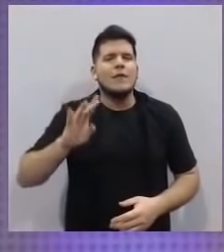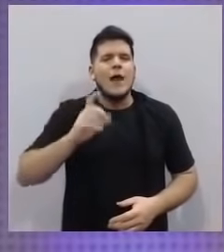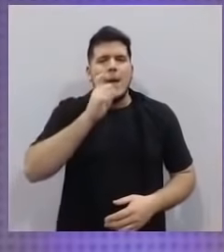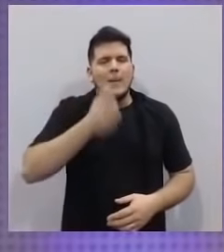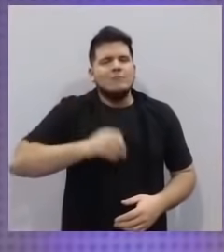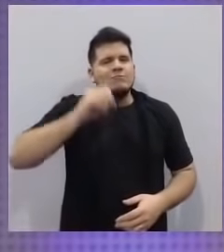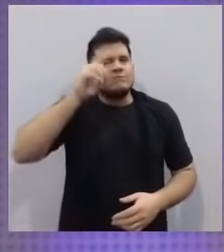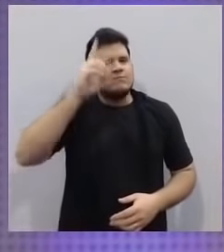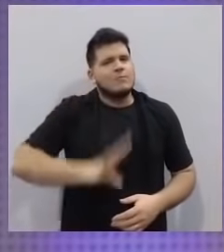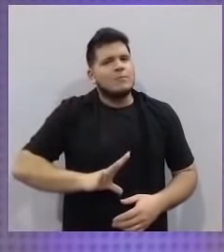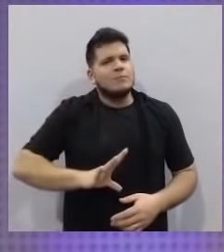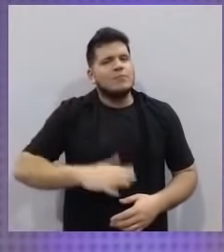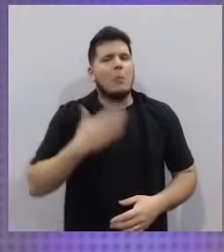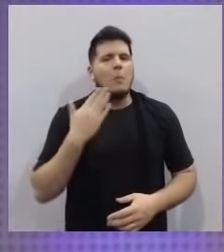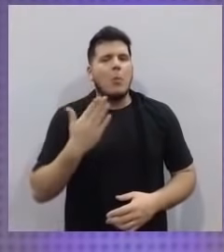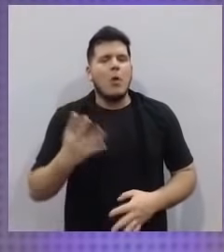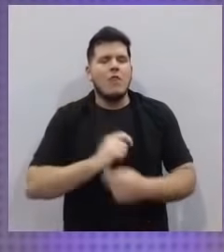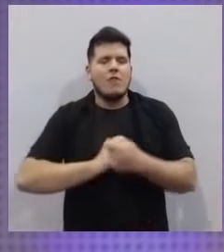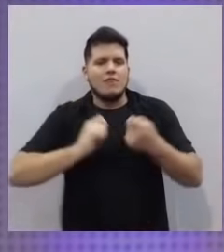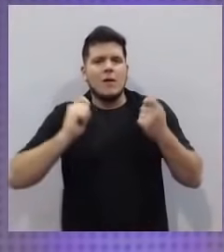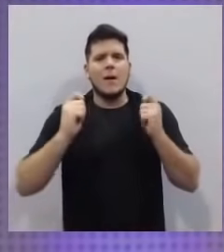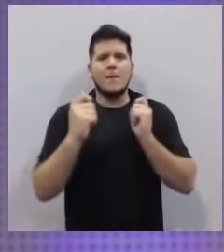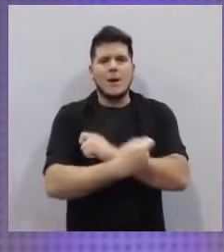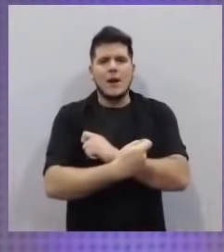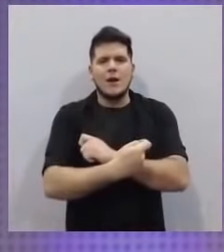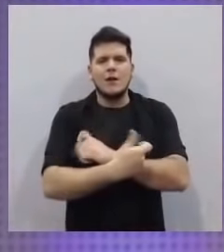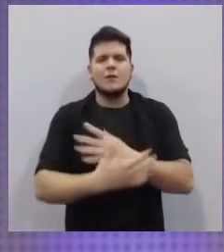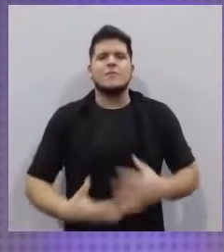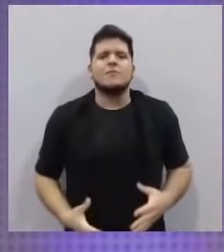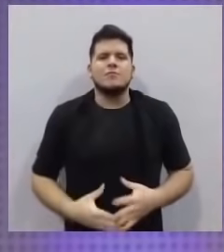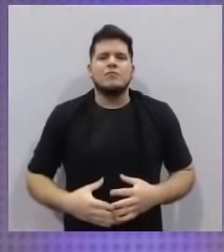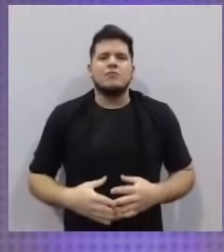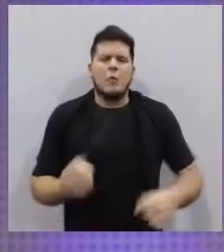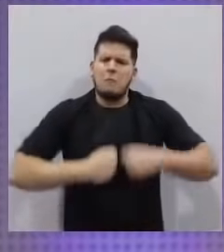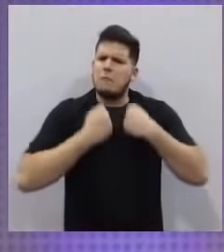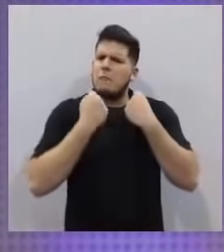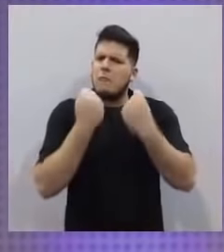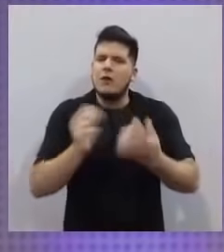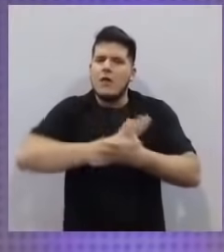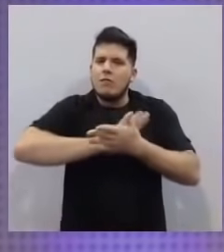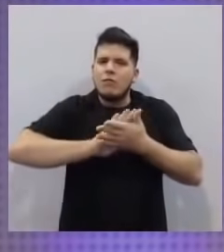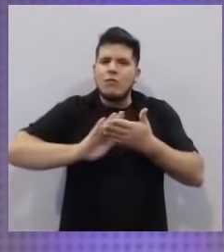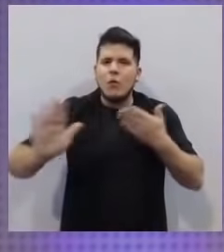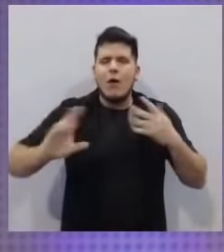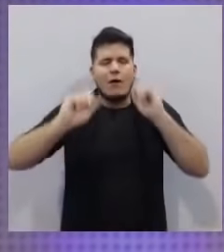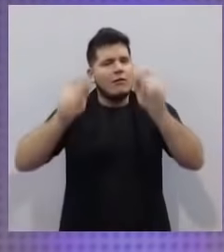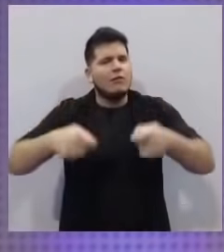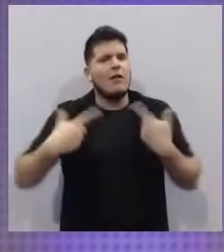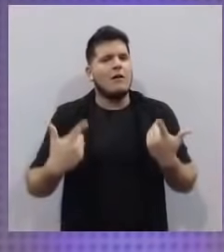vidas restaura renueva fortalece dirección a la paz da